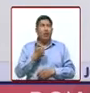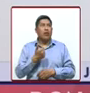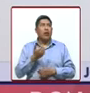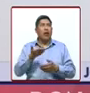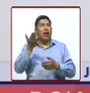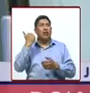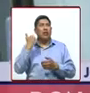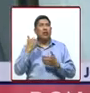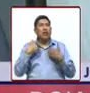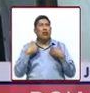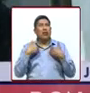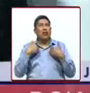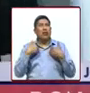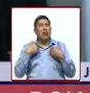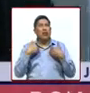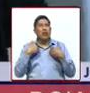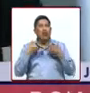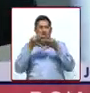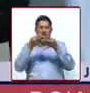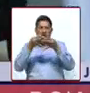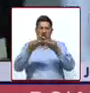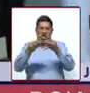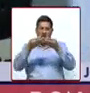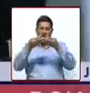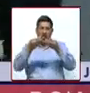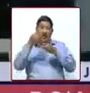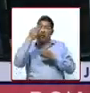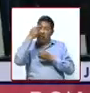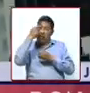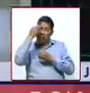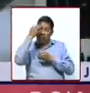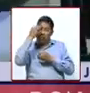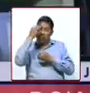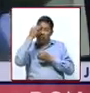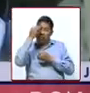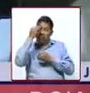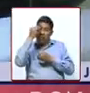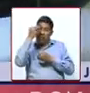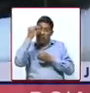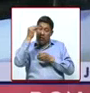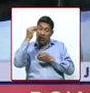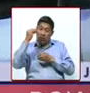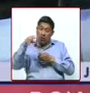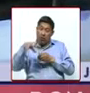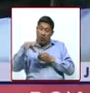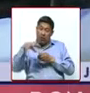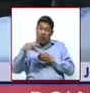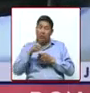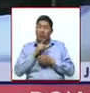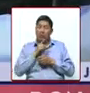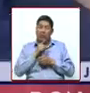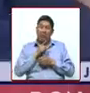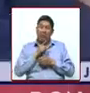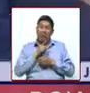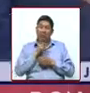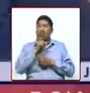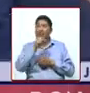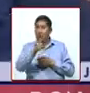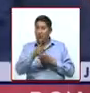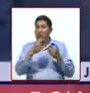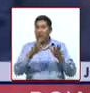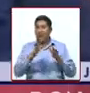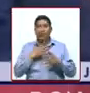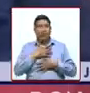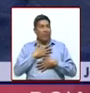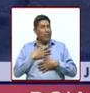una nubosidad en el ojo, le hemos quitado. Yo sé que le está con más seguridad al caminar. Debe